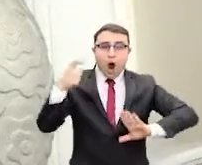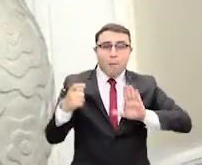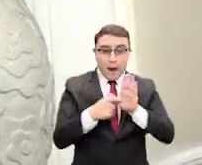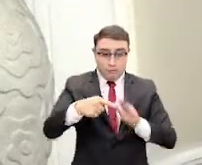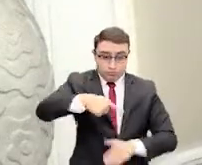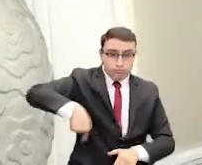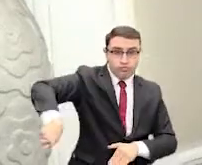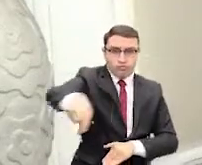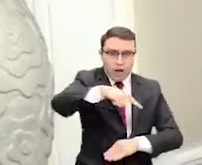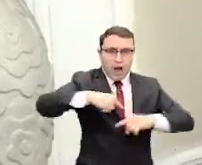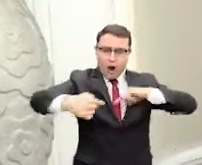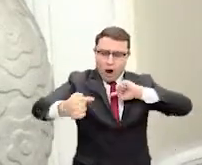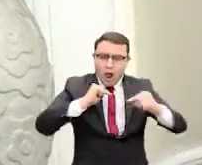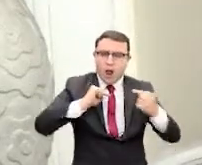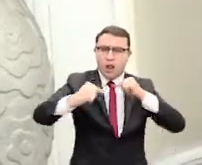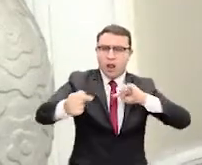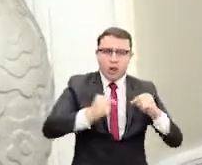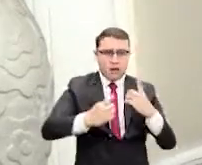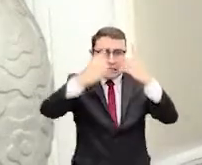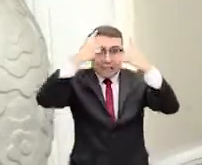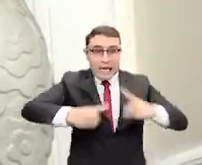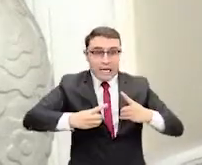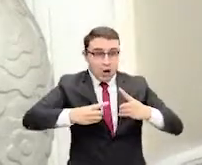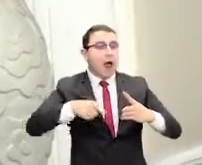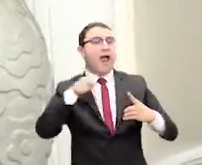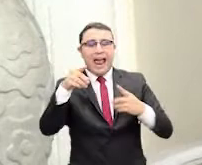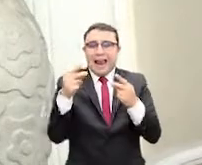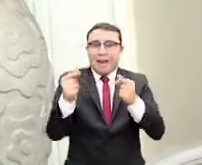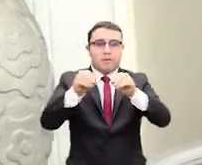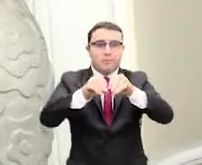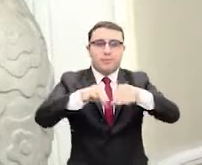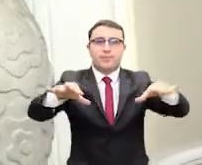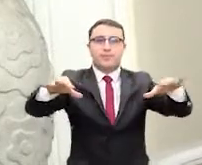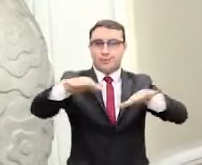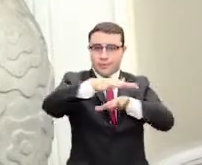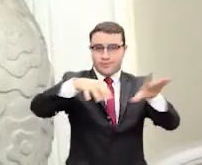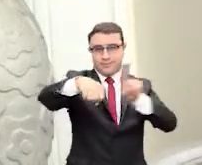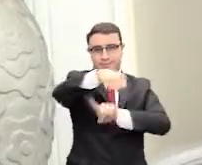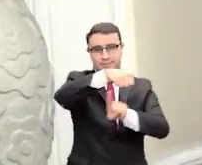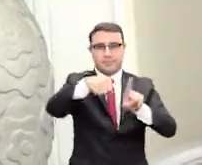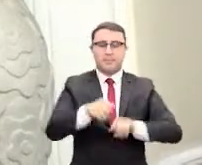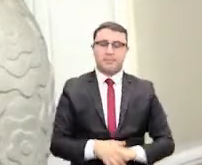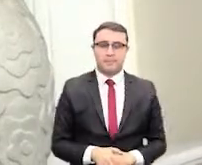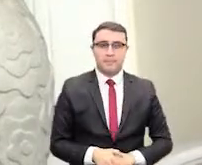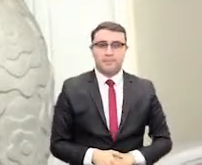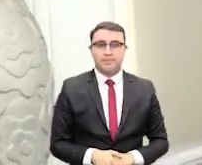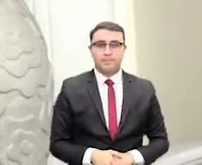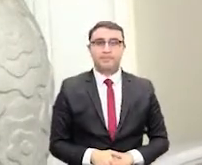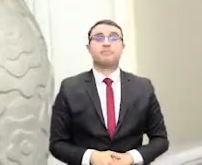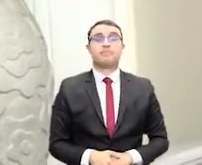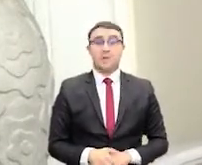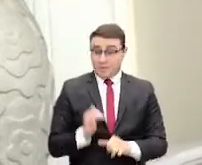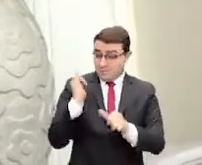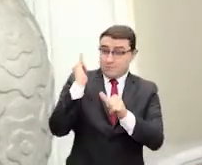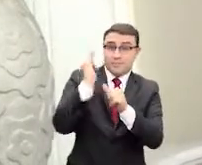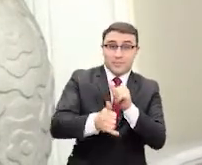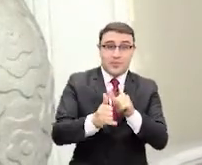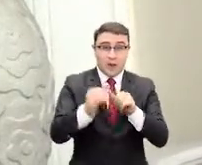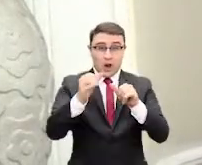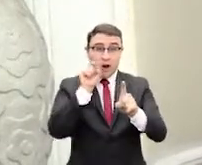detalles de la de las discusiones y decisiones tomadas en este recinto de la democracia finalmente con el objetivo de llegar